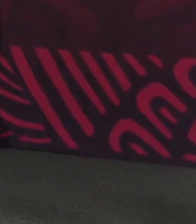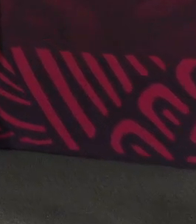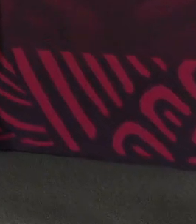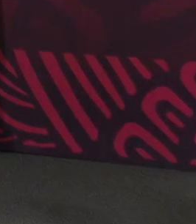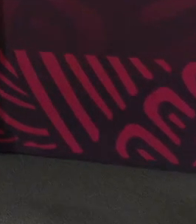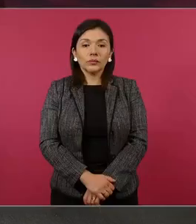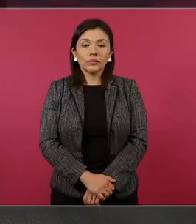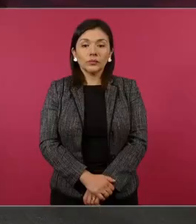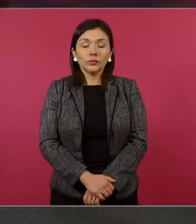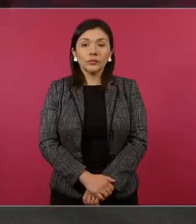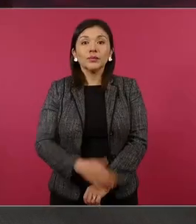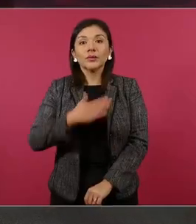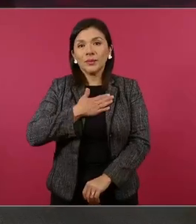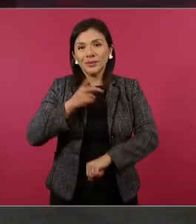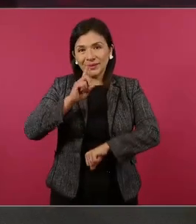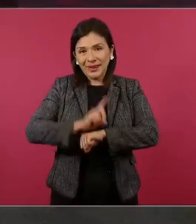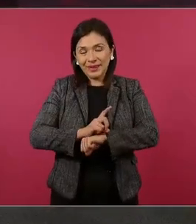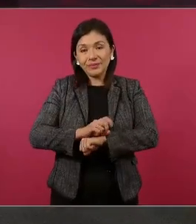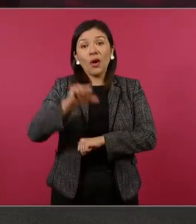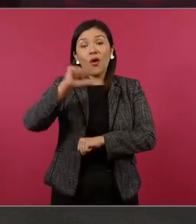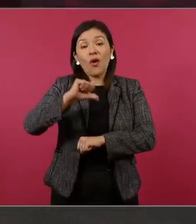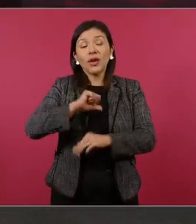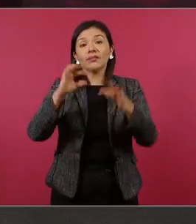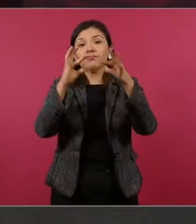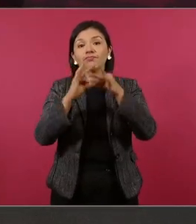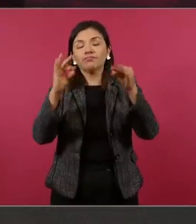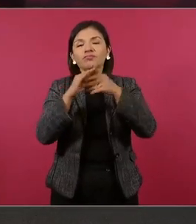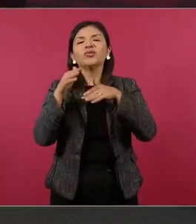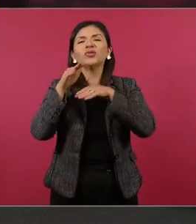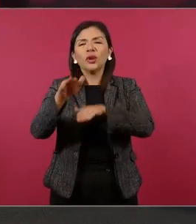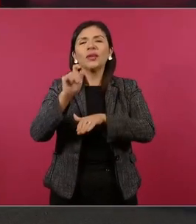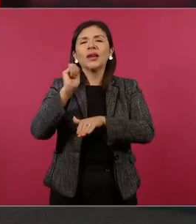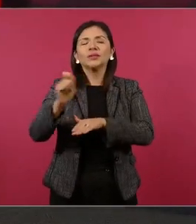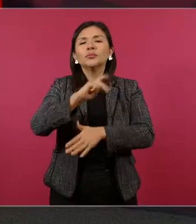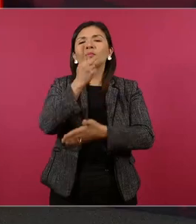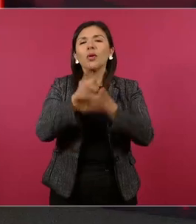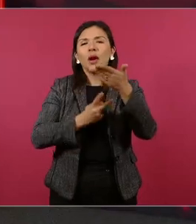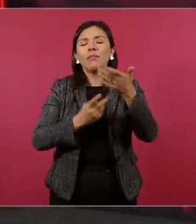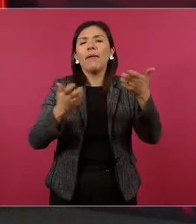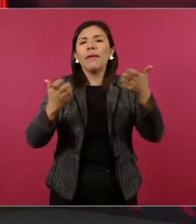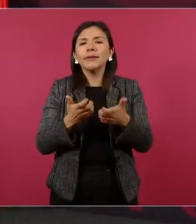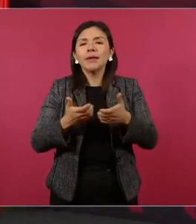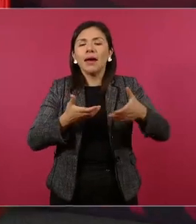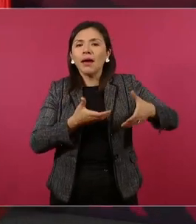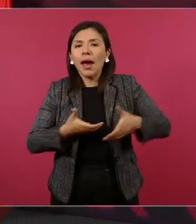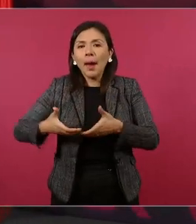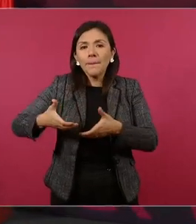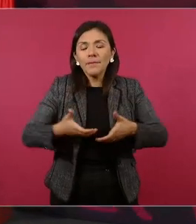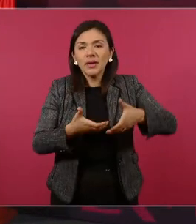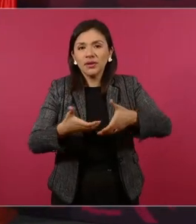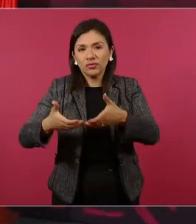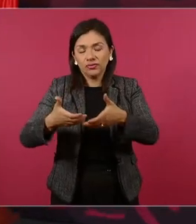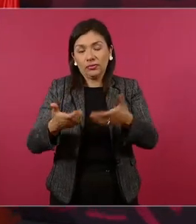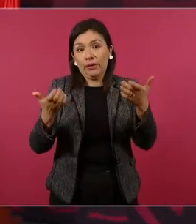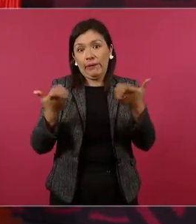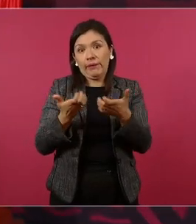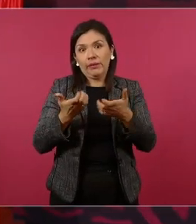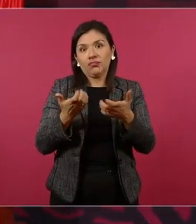de caminos que se ha realizado En